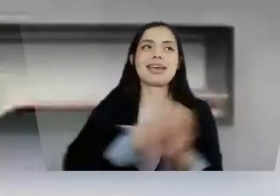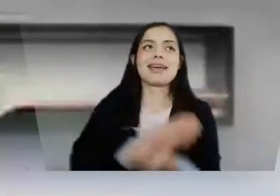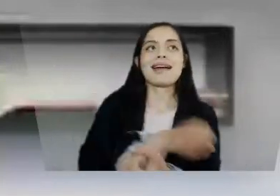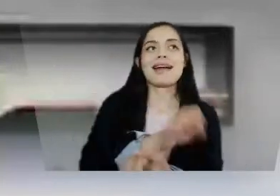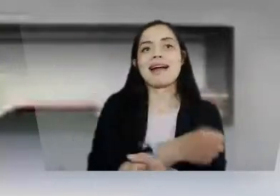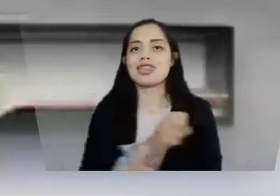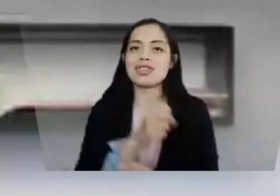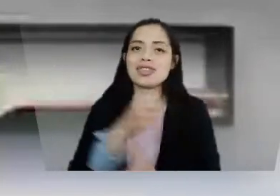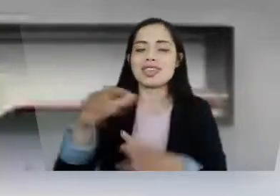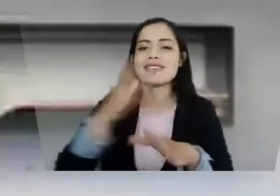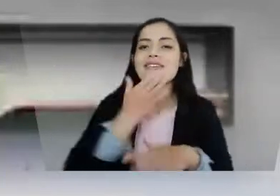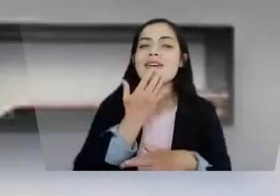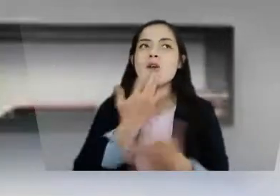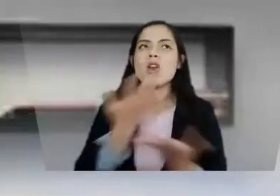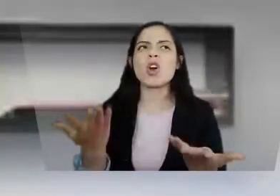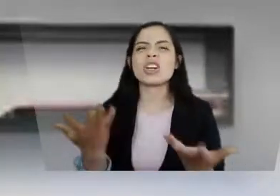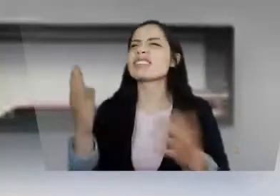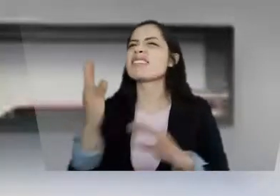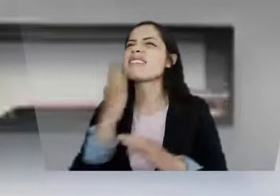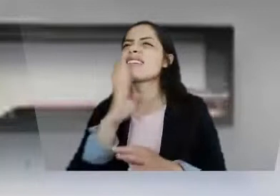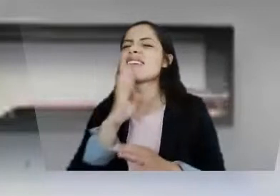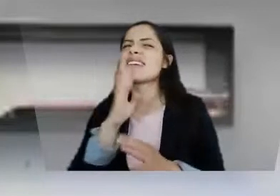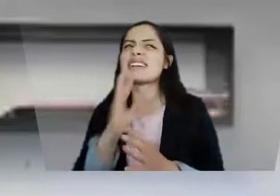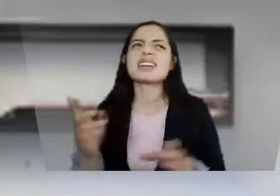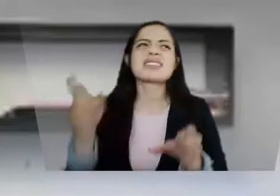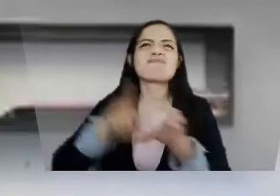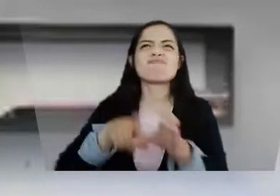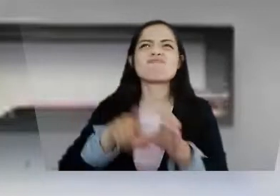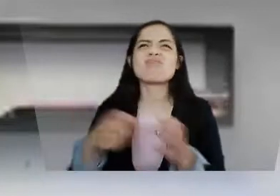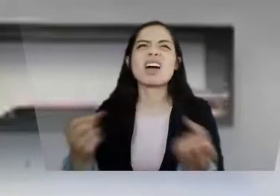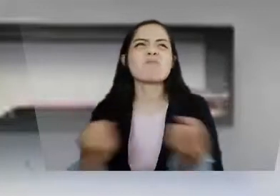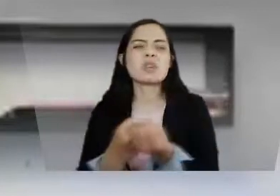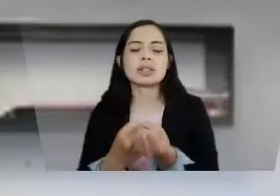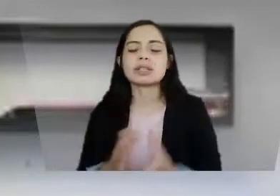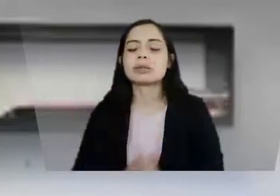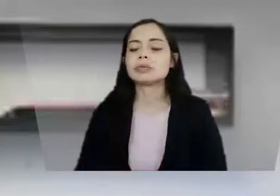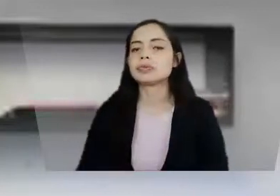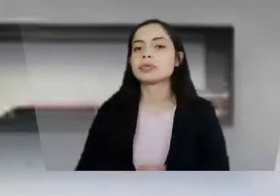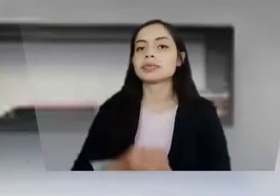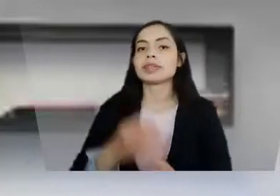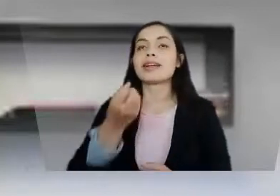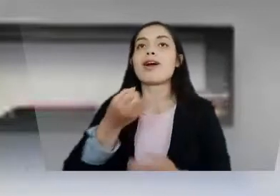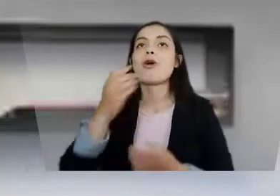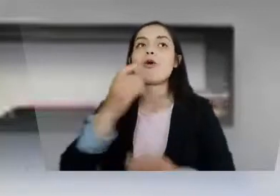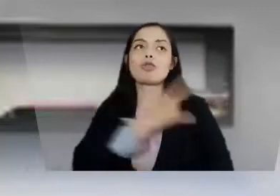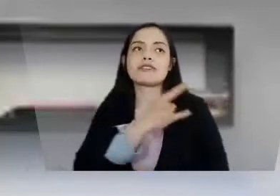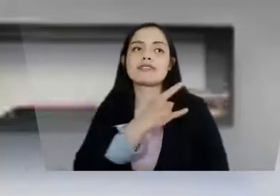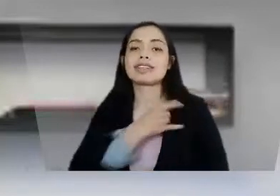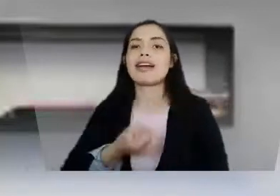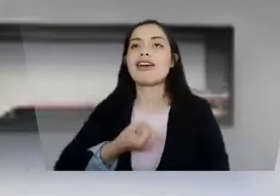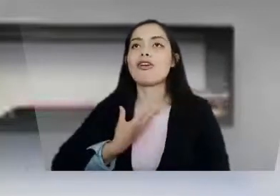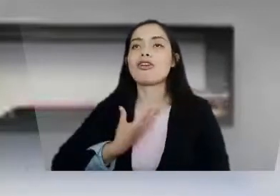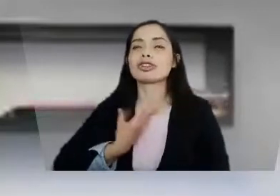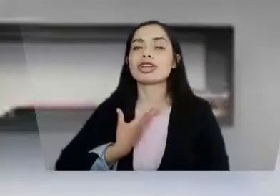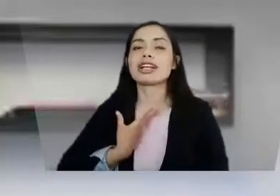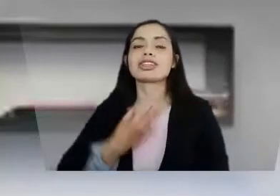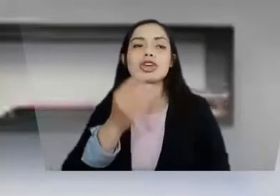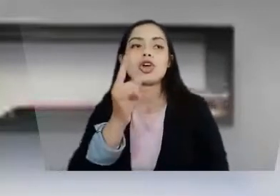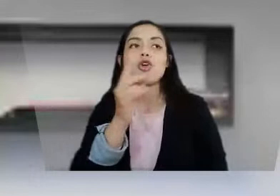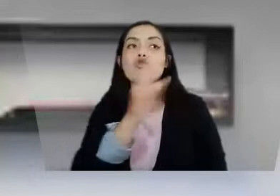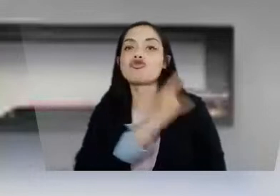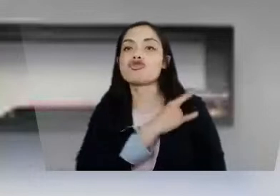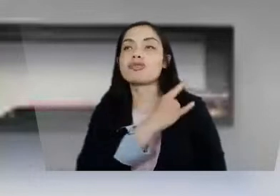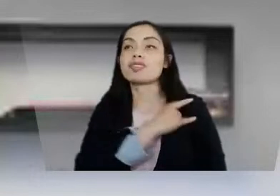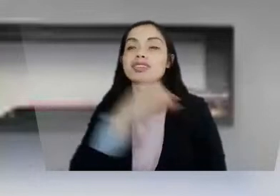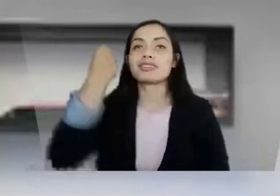la Universidad de los Andes, el Programa de Ciencias de la Conservación del Laboratorio de Ornitología de Cornell y